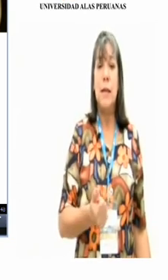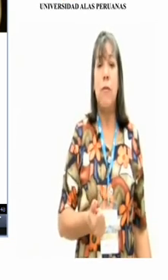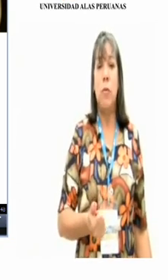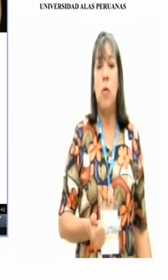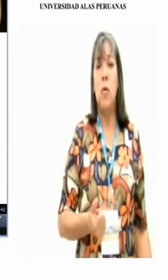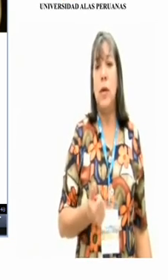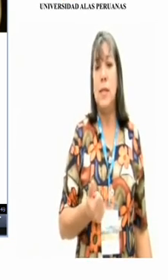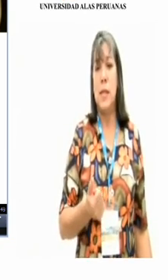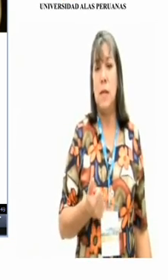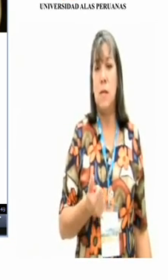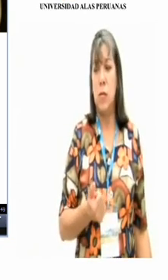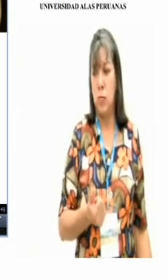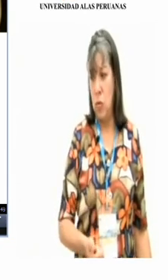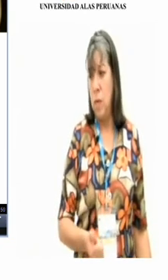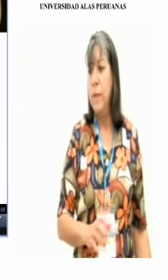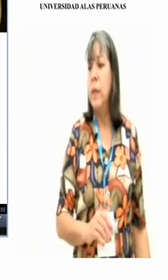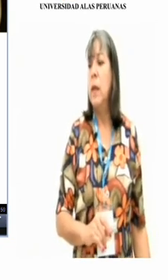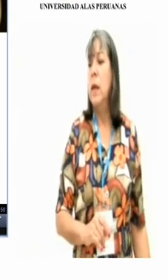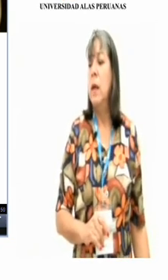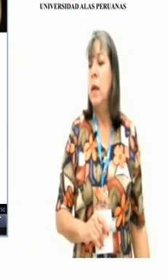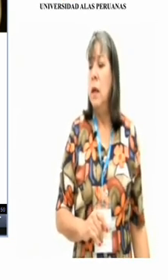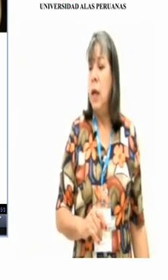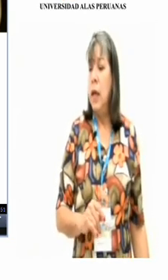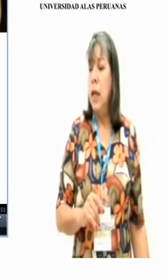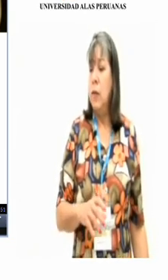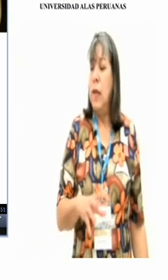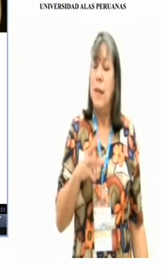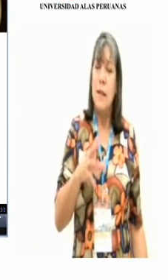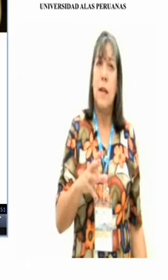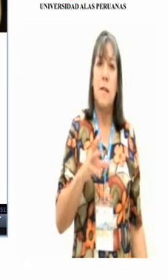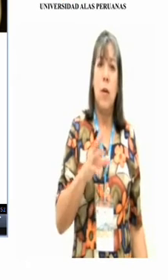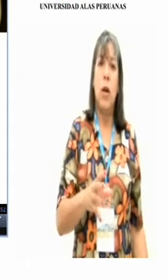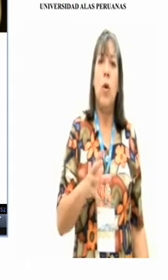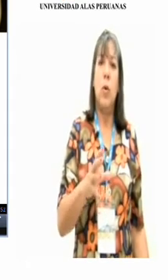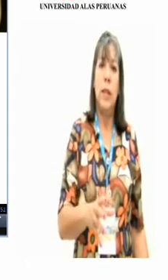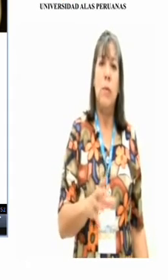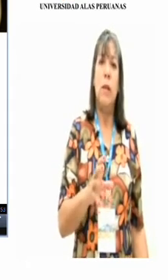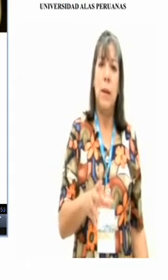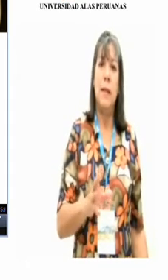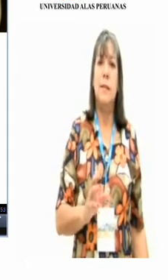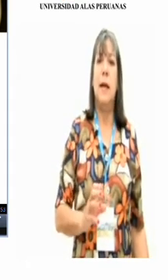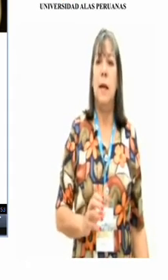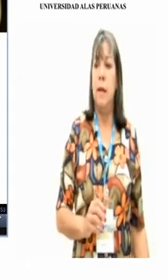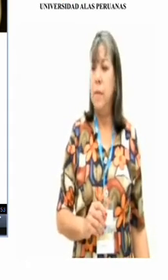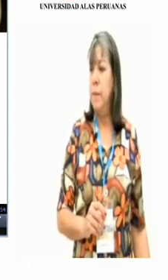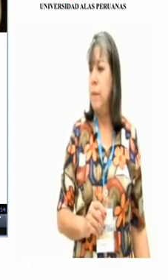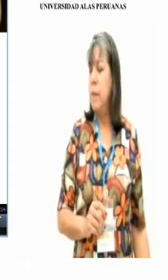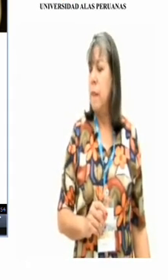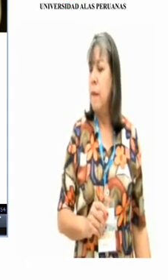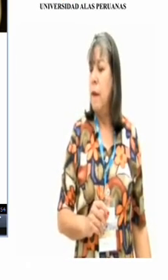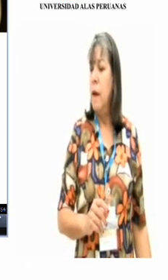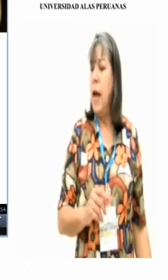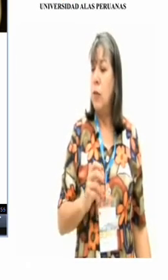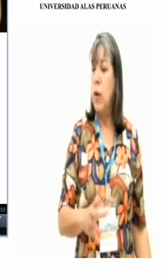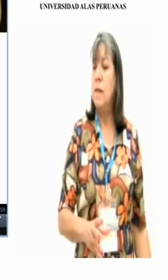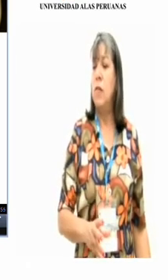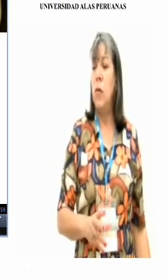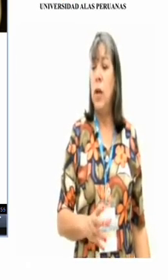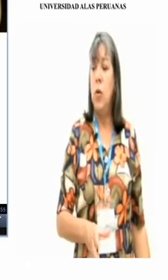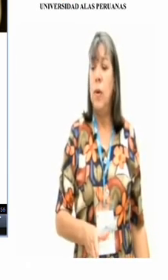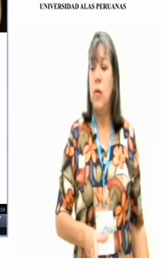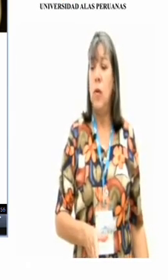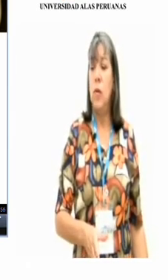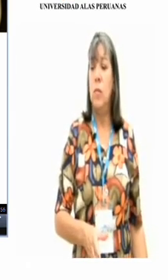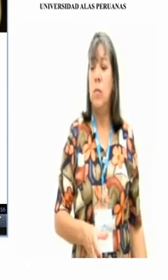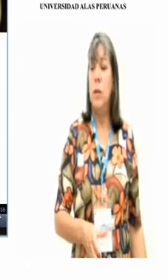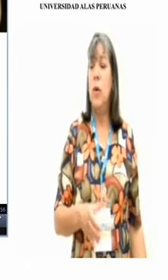cuales se formó y se instruyó. Es decir, que se logren los objetivos de aprendizaje.